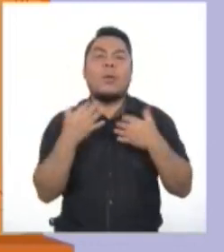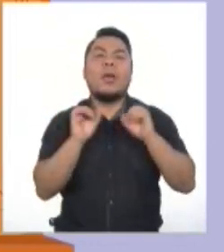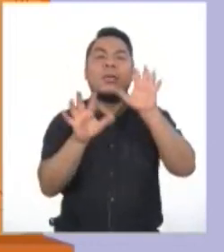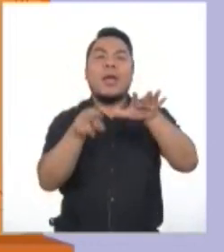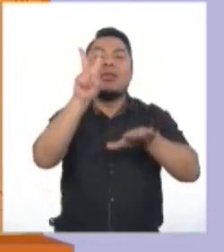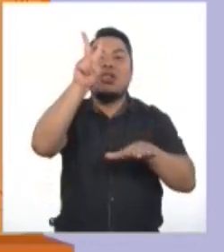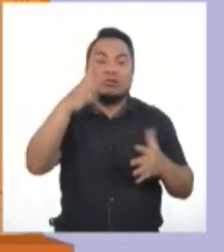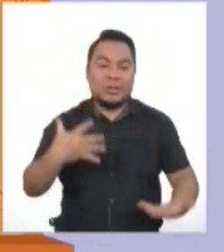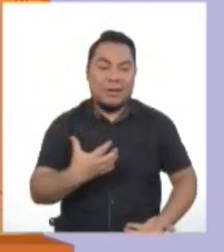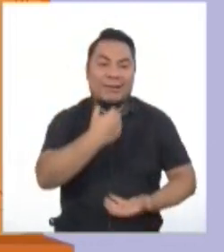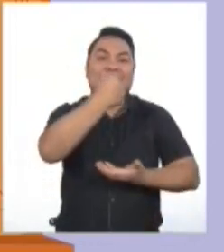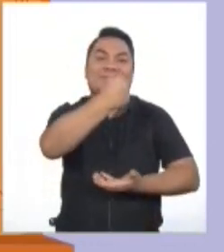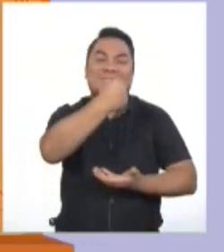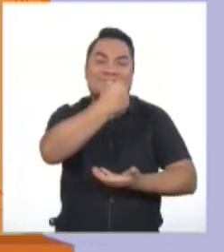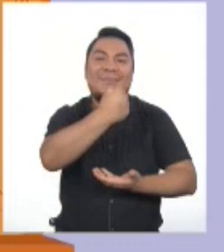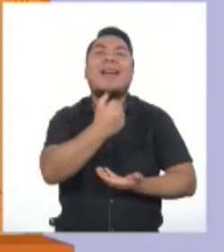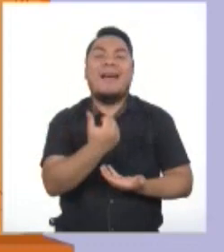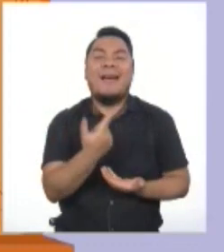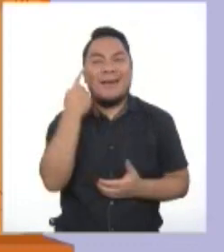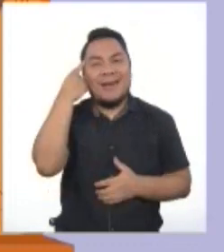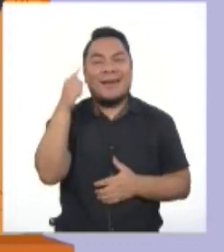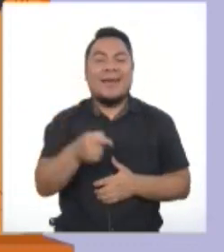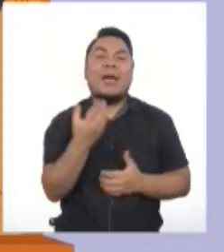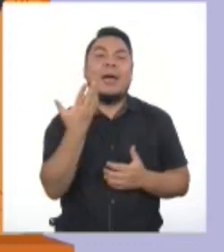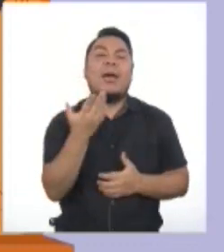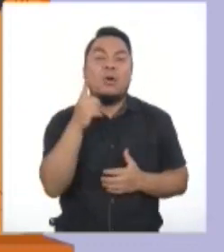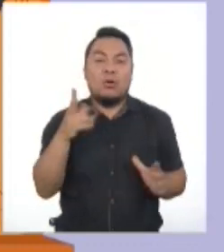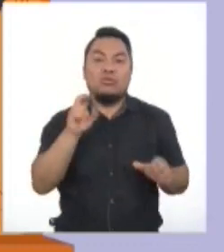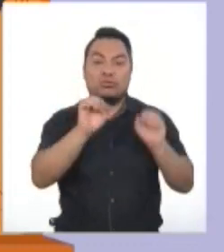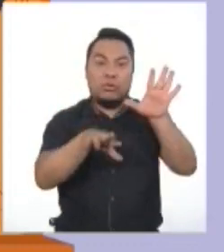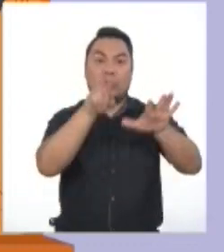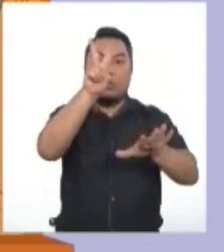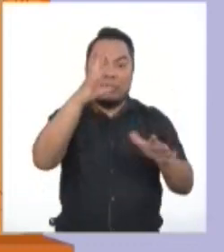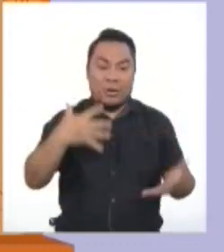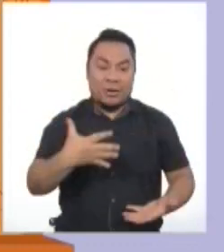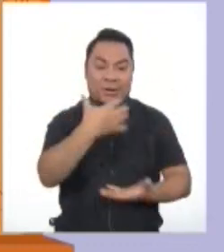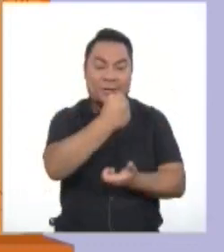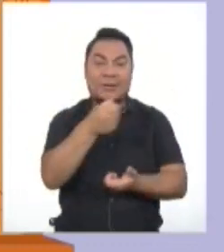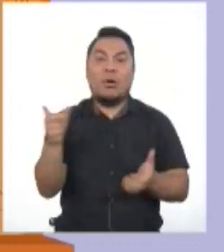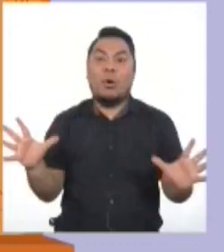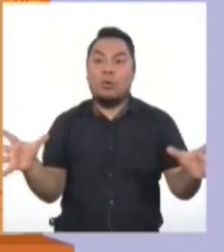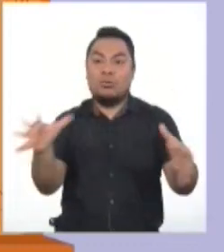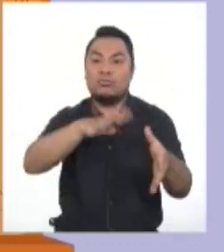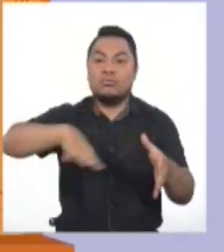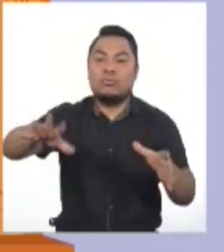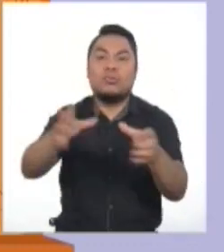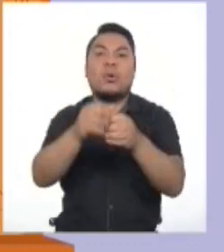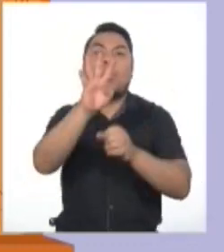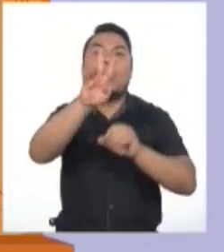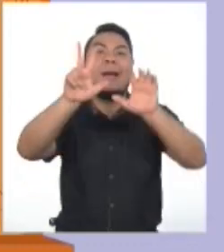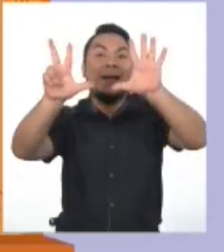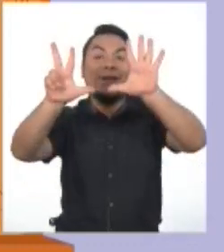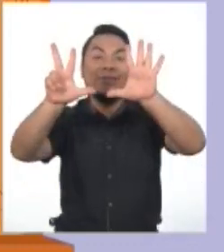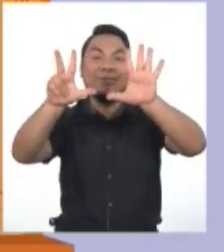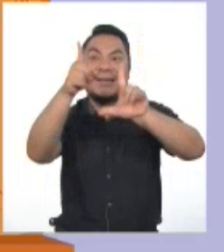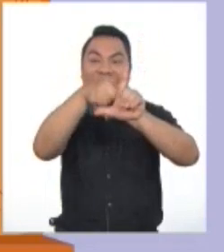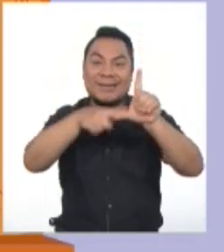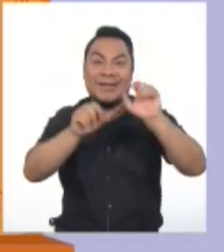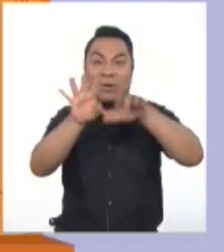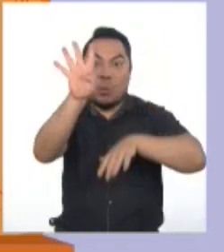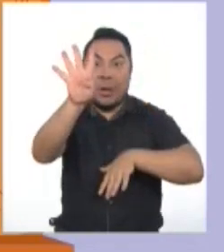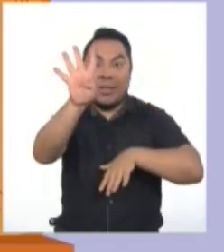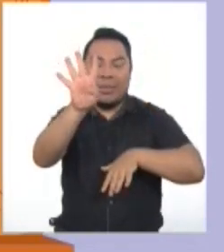12 paquetes. Es decir, hemos formado 12 paquetes a partir de los 48 kilos de trigo. Esto lo